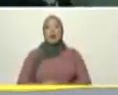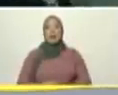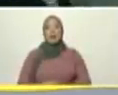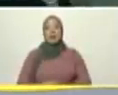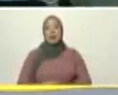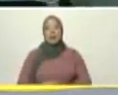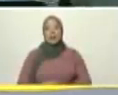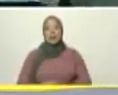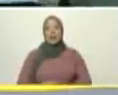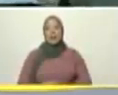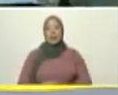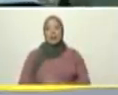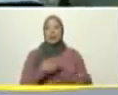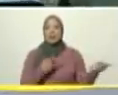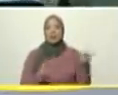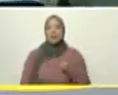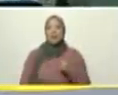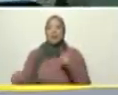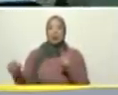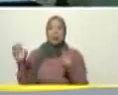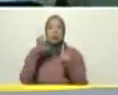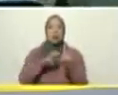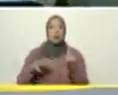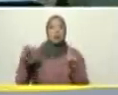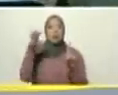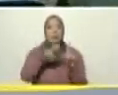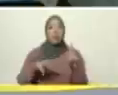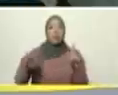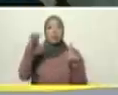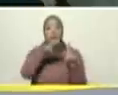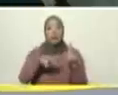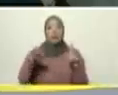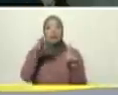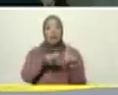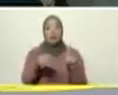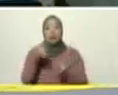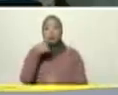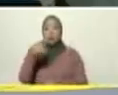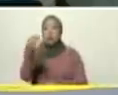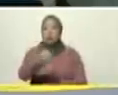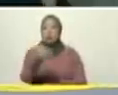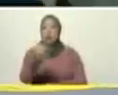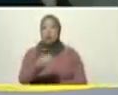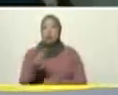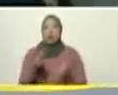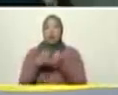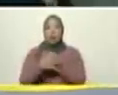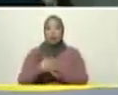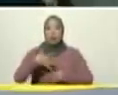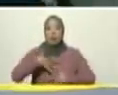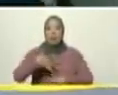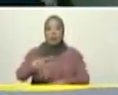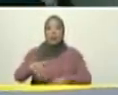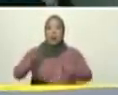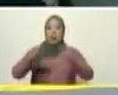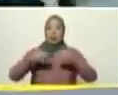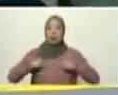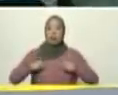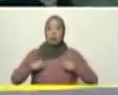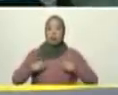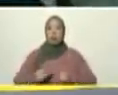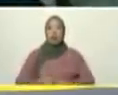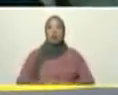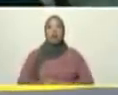las máscaras los golpistas y mostraban sus verdaderos y oscuros intereses de asumir